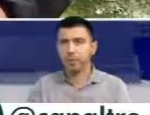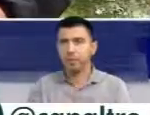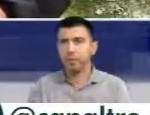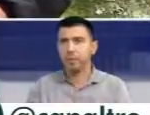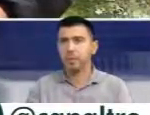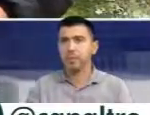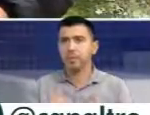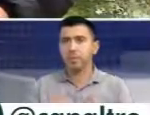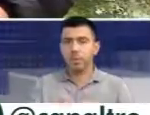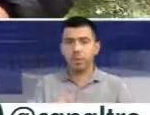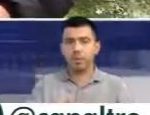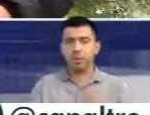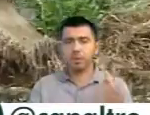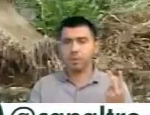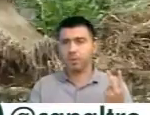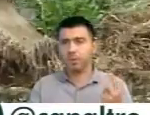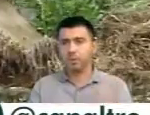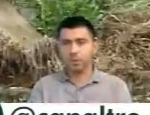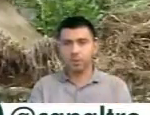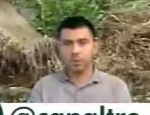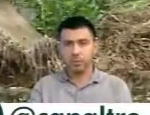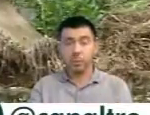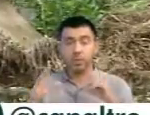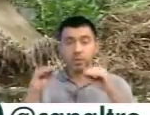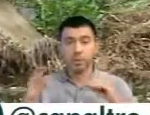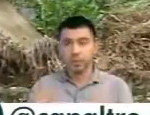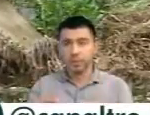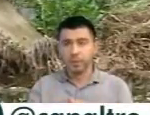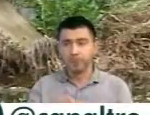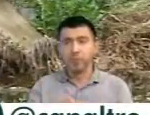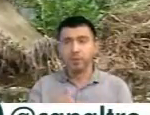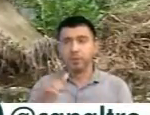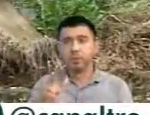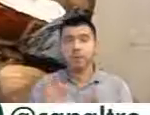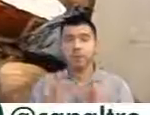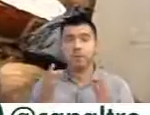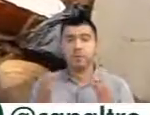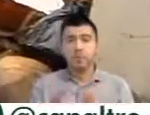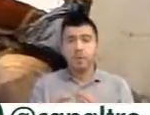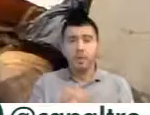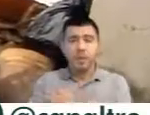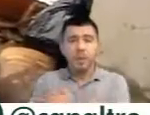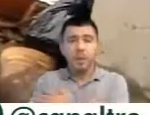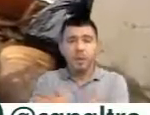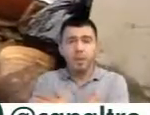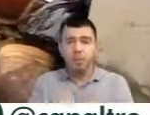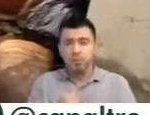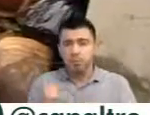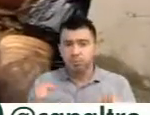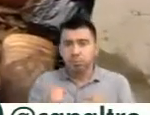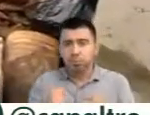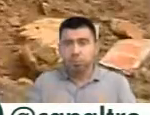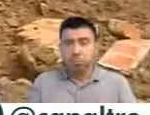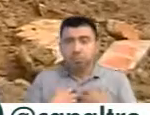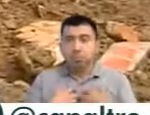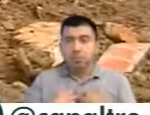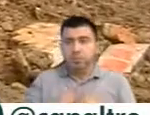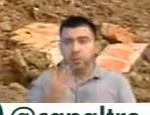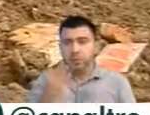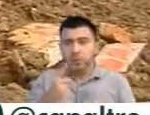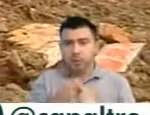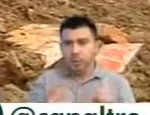saludo desde la calle segunda a la urbanización los pinos las familias que viven aquí se asustaron a las cuatro y media de la mañana cuando una pared